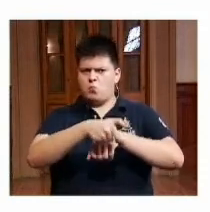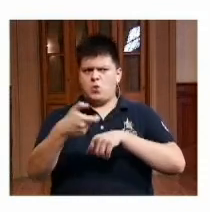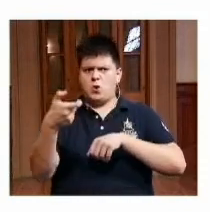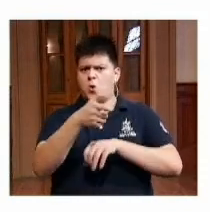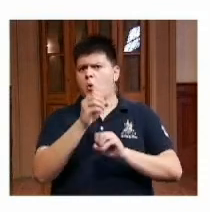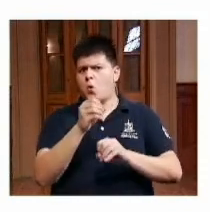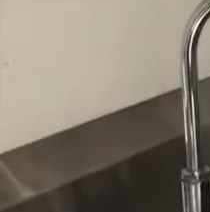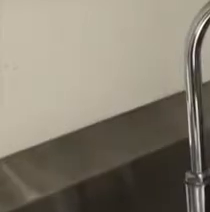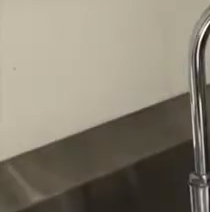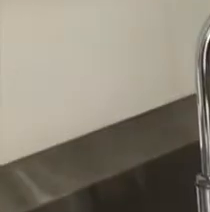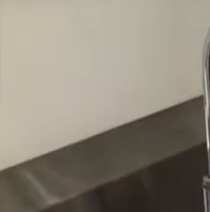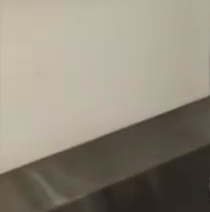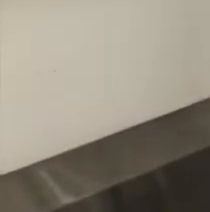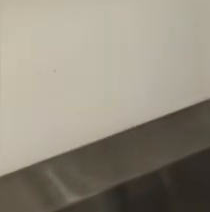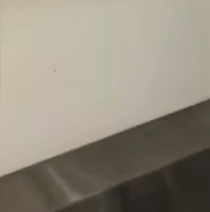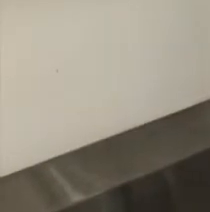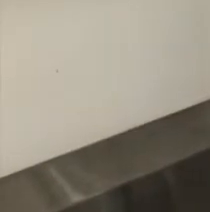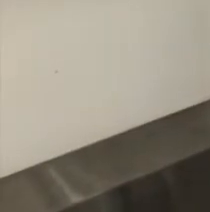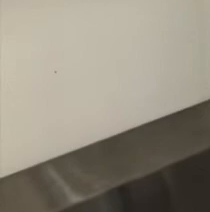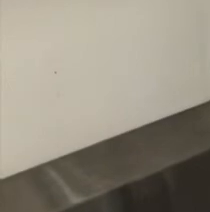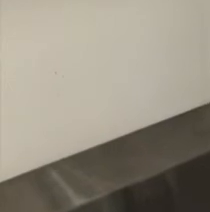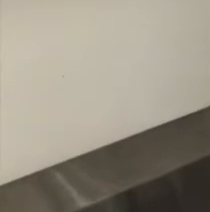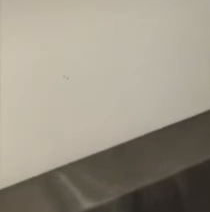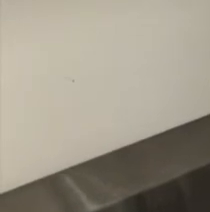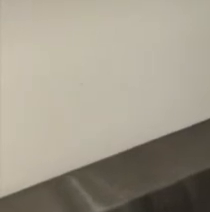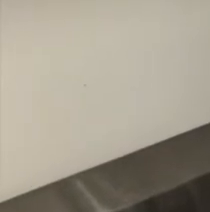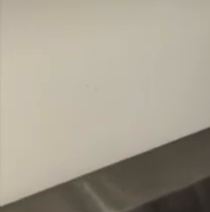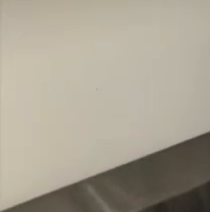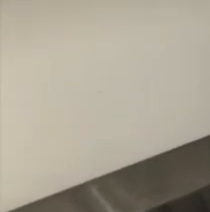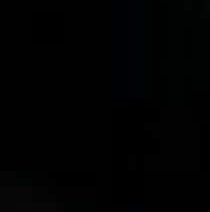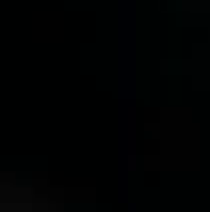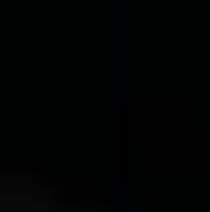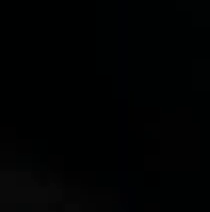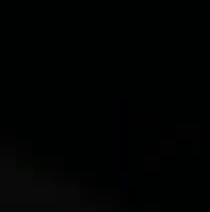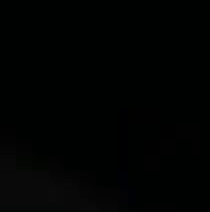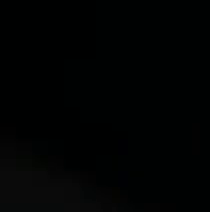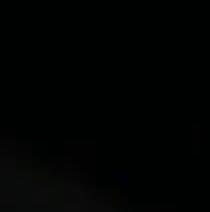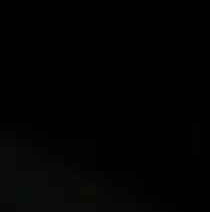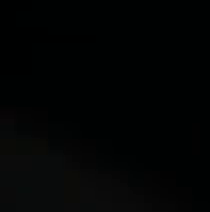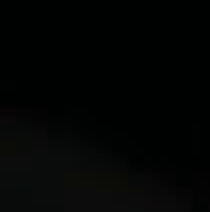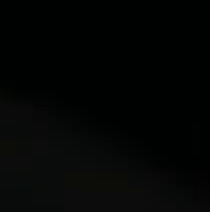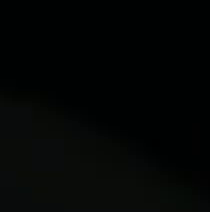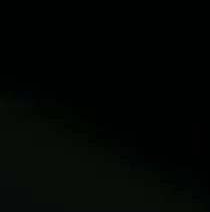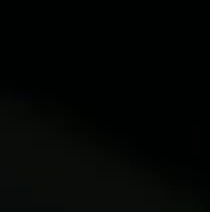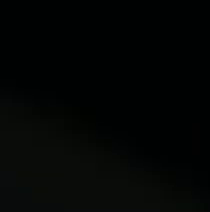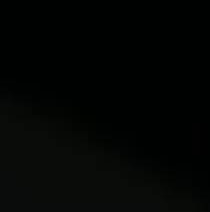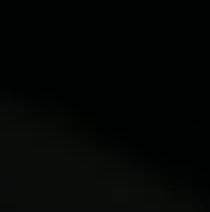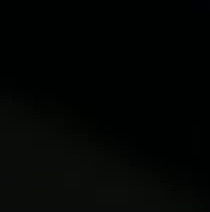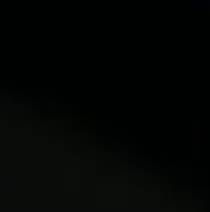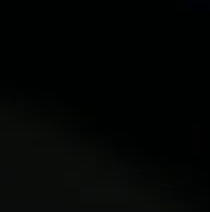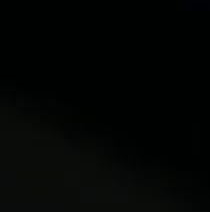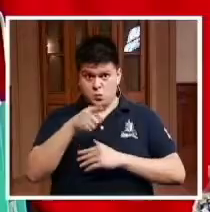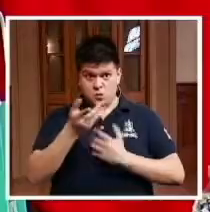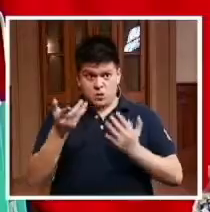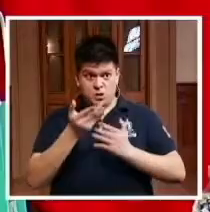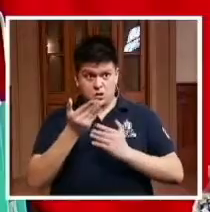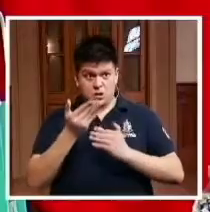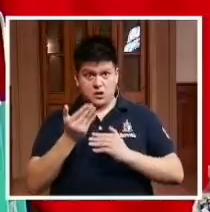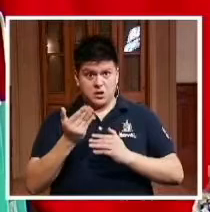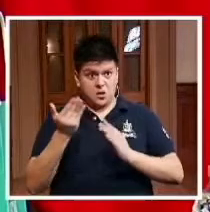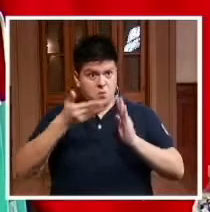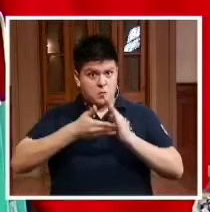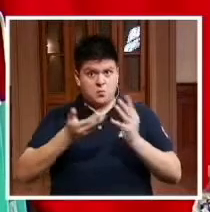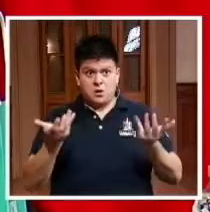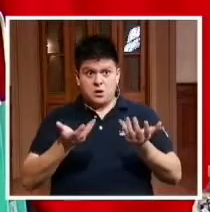que van a pasar por el pidió hacer caso omiso pues dijo que aprovechan estos momentos de pandemia para robar a las personas le